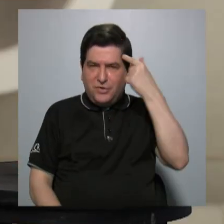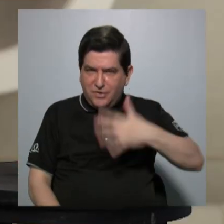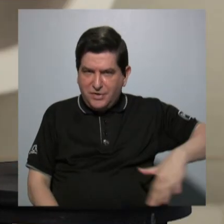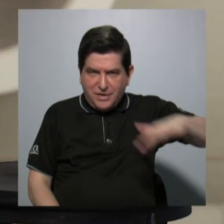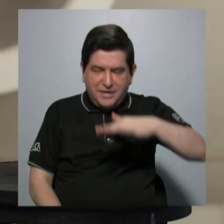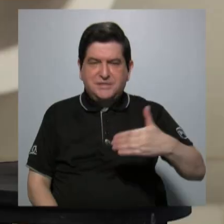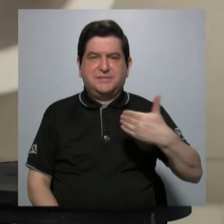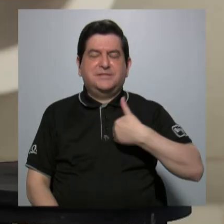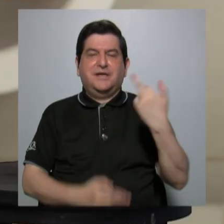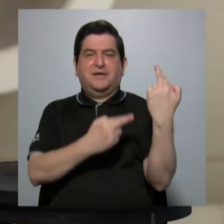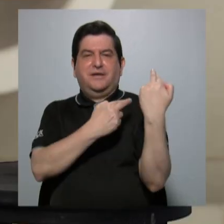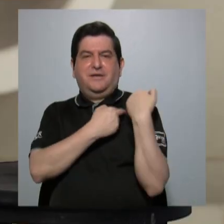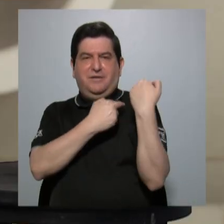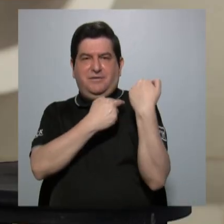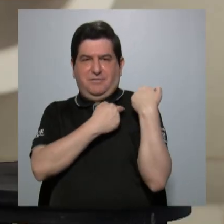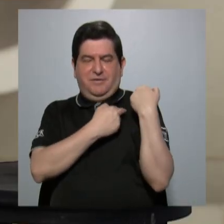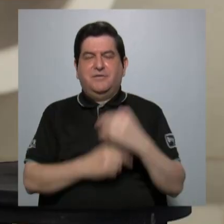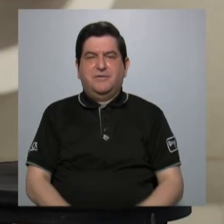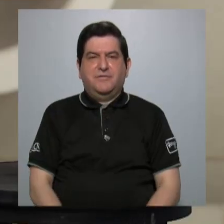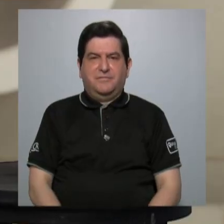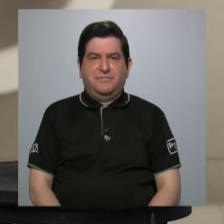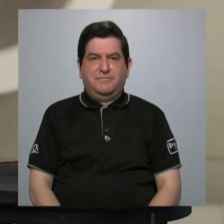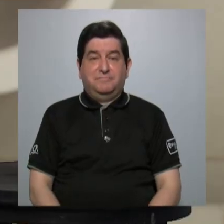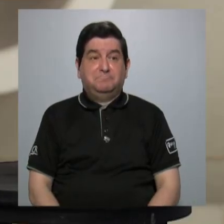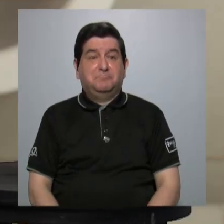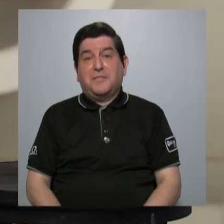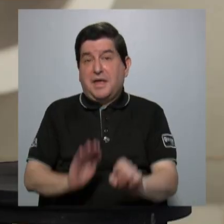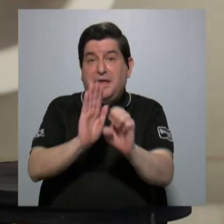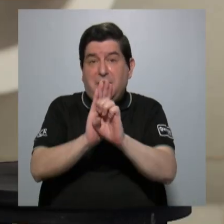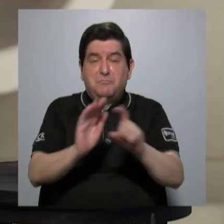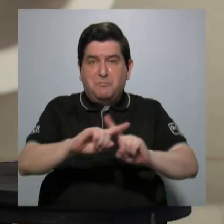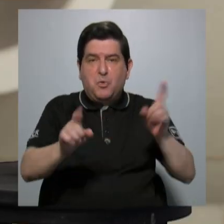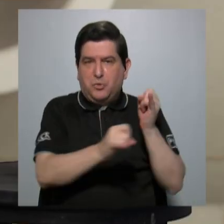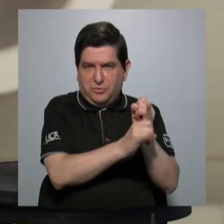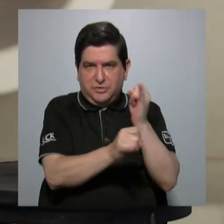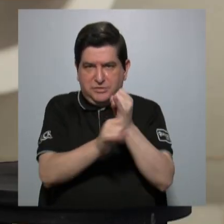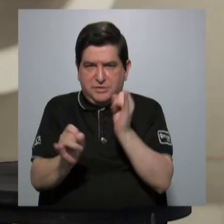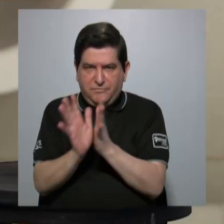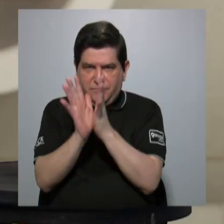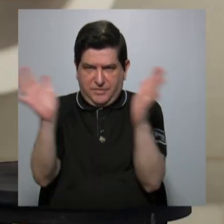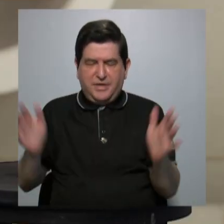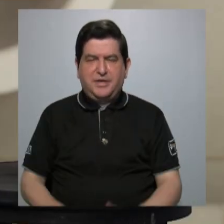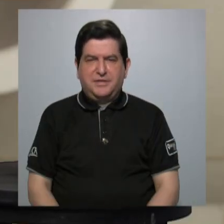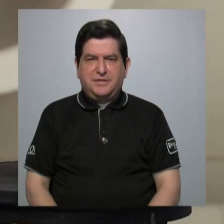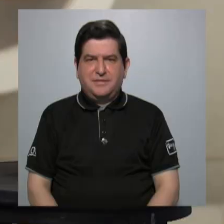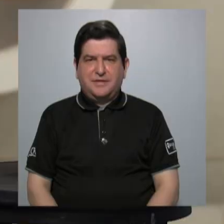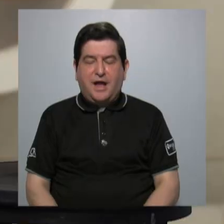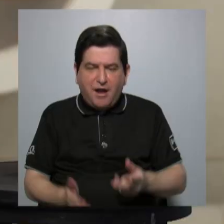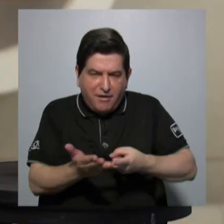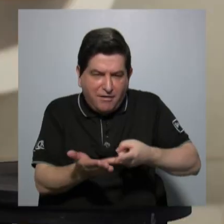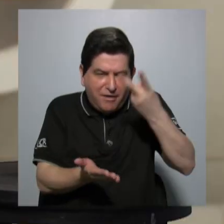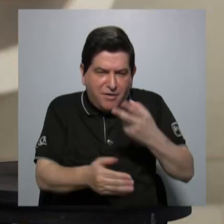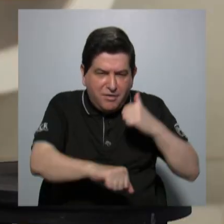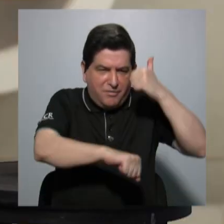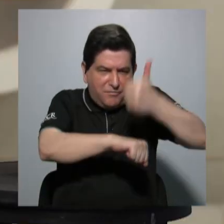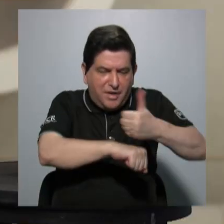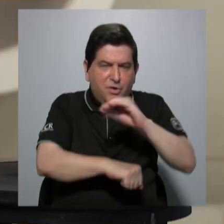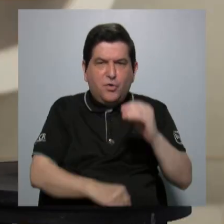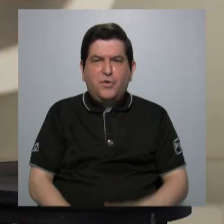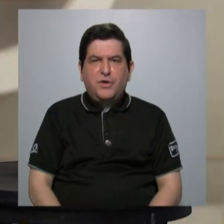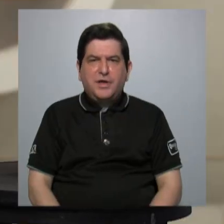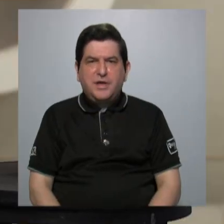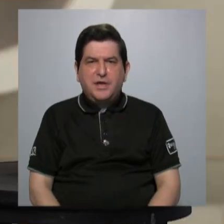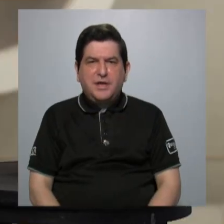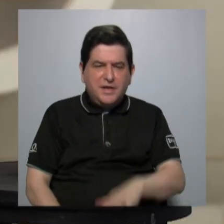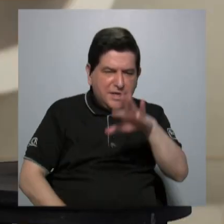Estado le correspondería, digámosle al Estado, a los entes públicos, hacer lo que es la valorización y